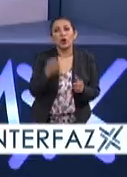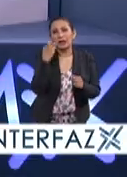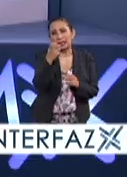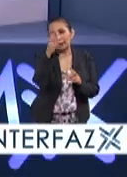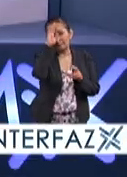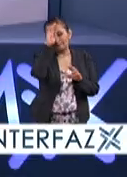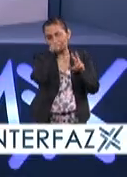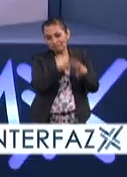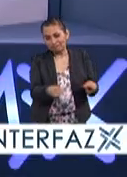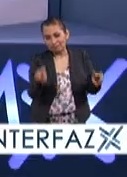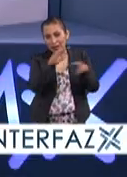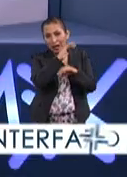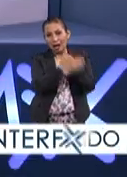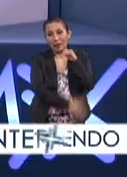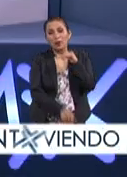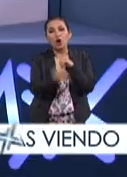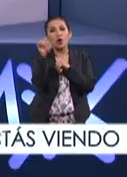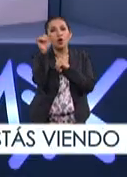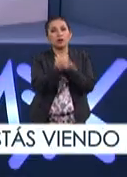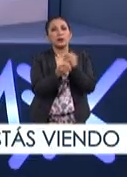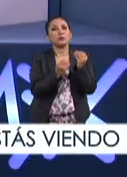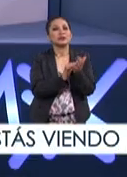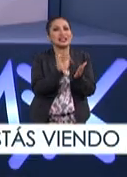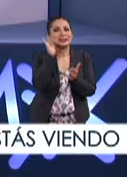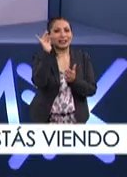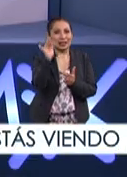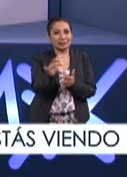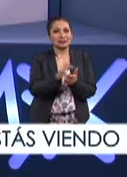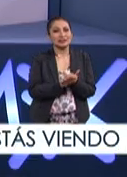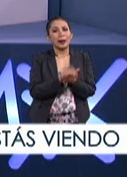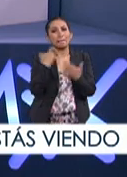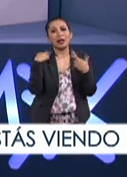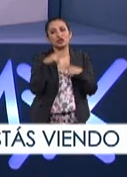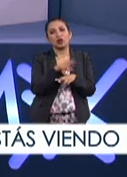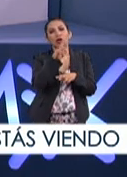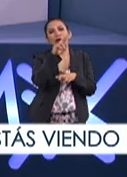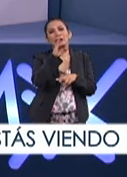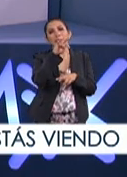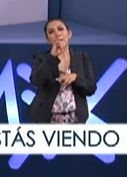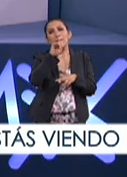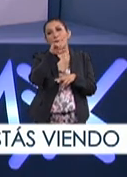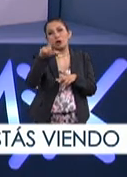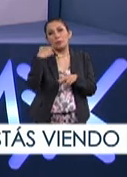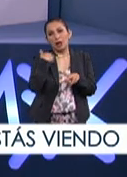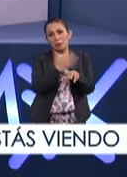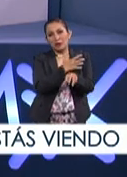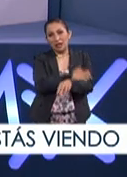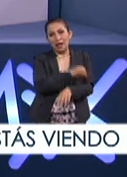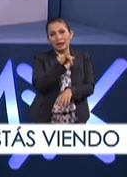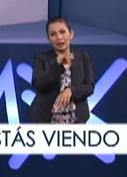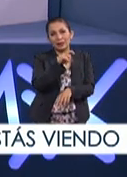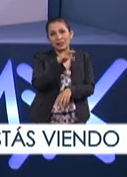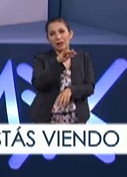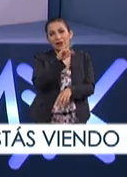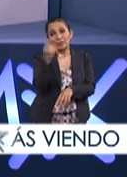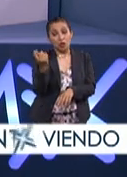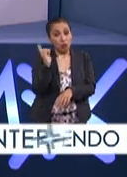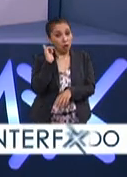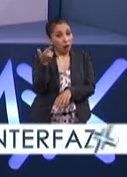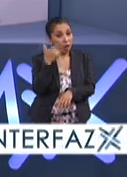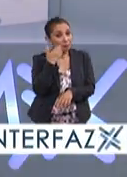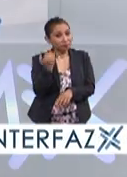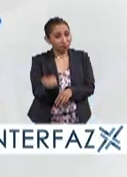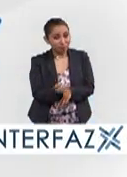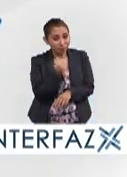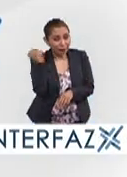esa reflexión terminamos el día de hoy. Muchísimas gracias, maestro Ripoll, por habernos acompañado en Interfaz. Le deseamos